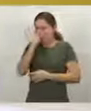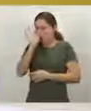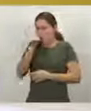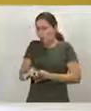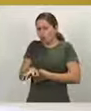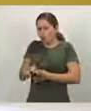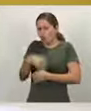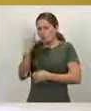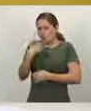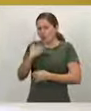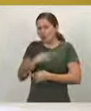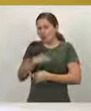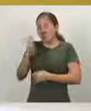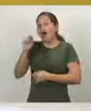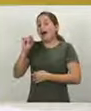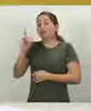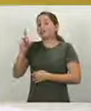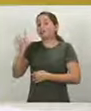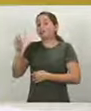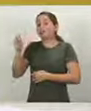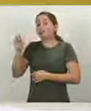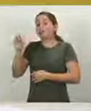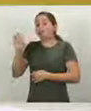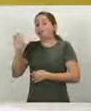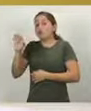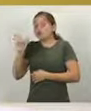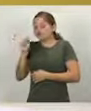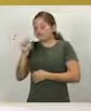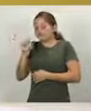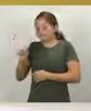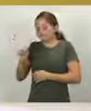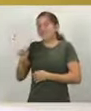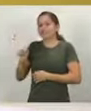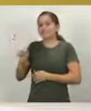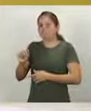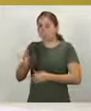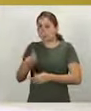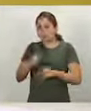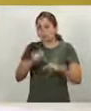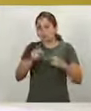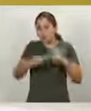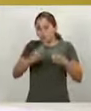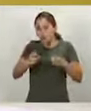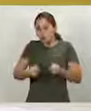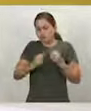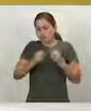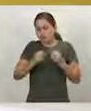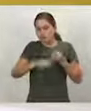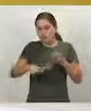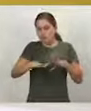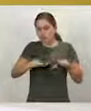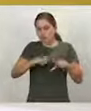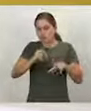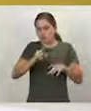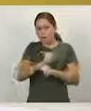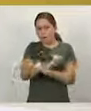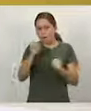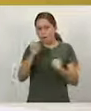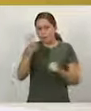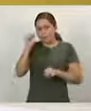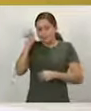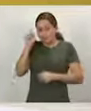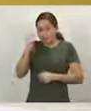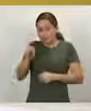odio hacia el tirano, produciéndose un fuerte movimiento en el país por la liberación de